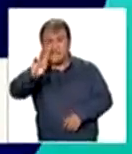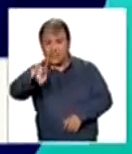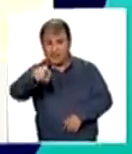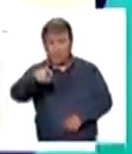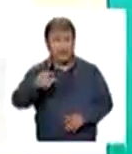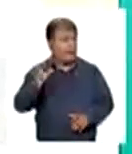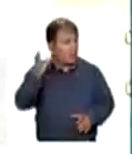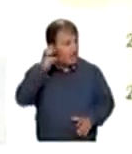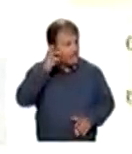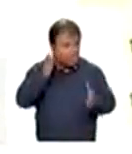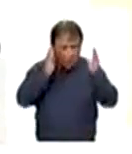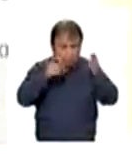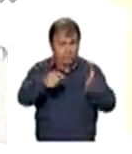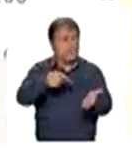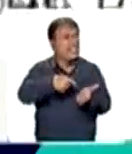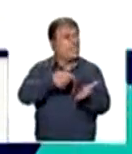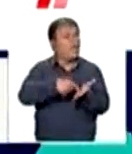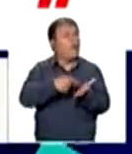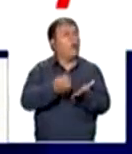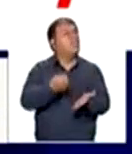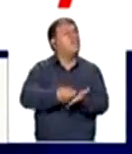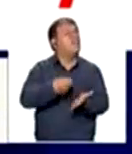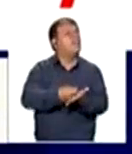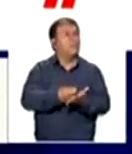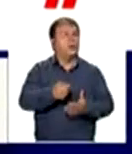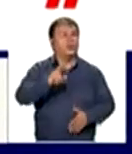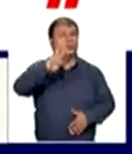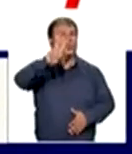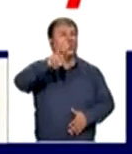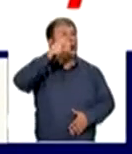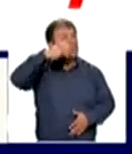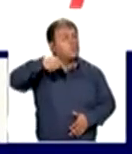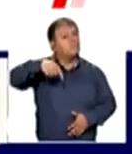A0P797. Escúchelo bien, porque deben papeletas